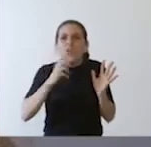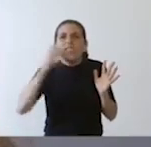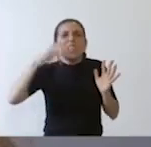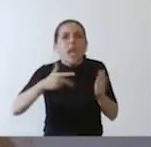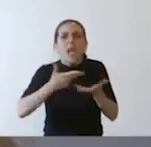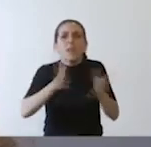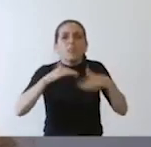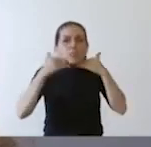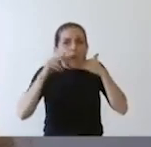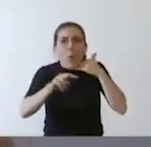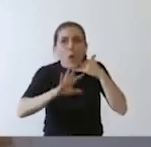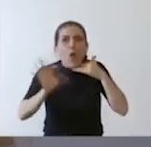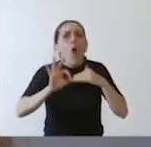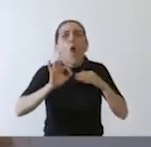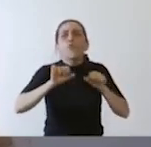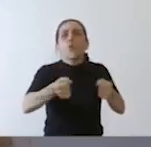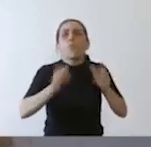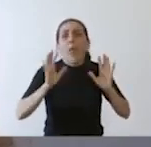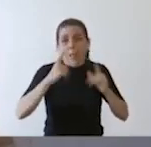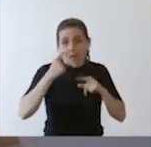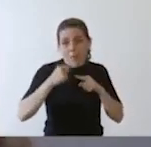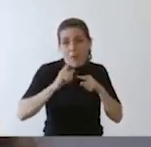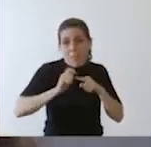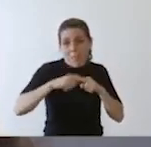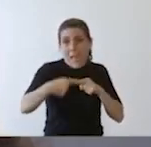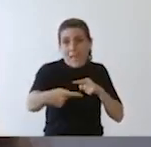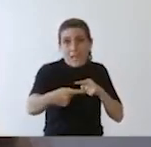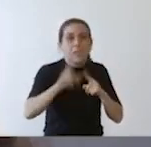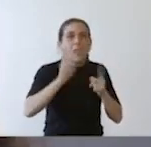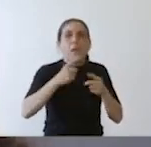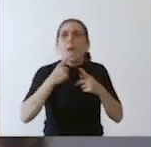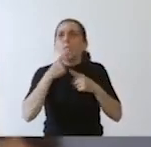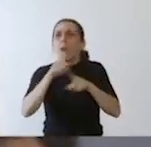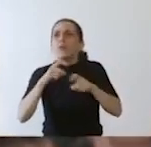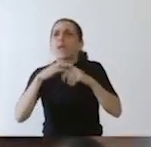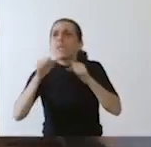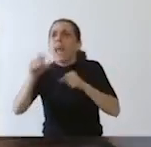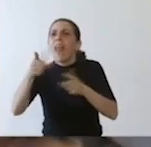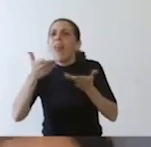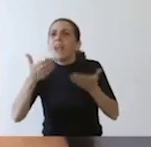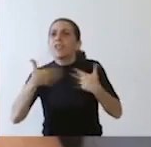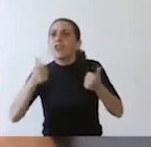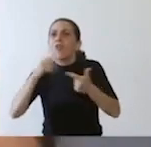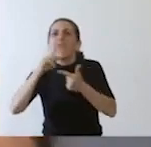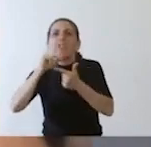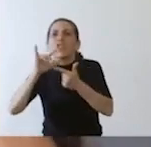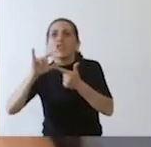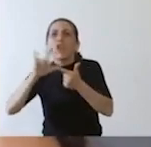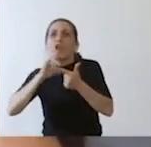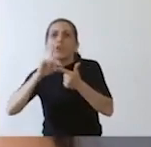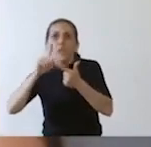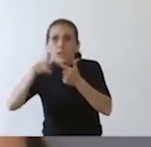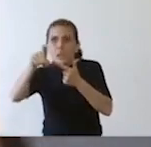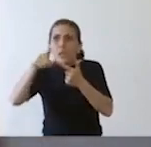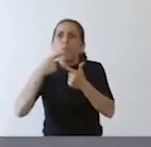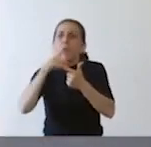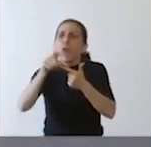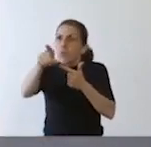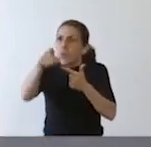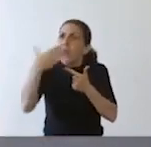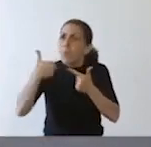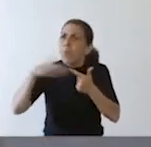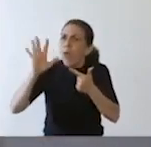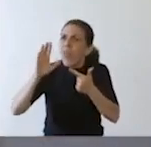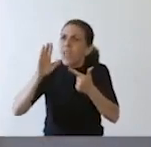en los próximos meses. Y para la secretaria de Acceso a la Salud, a Carla Bisotti, también cabe la posibilidad